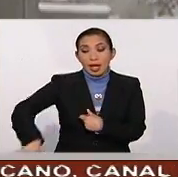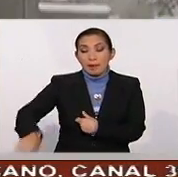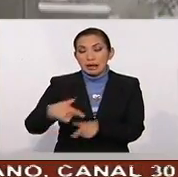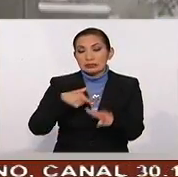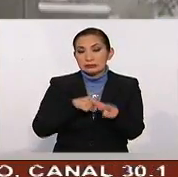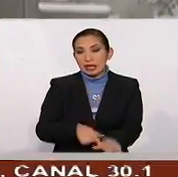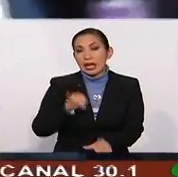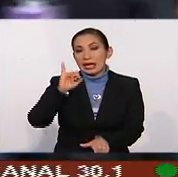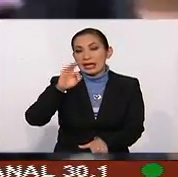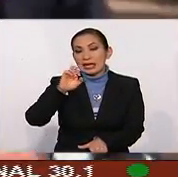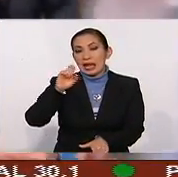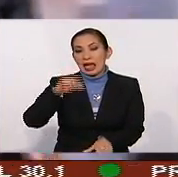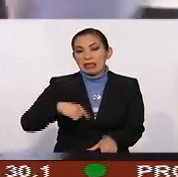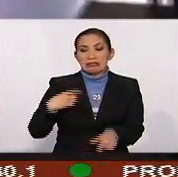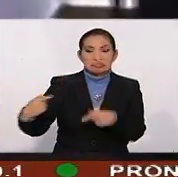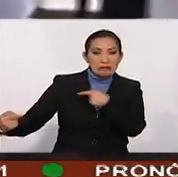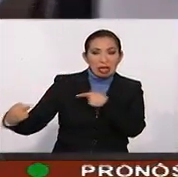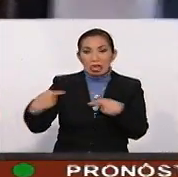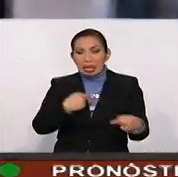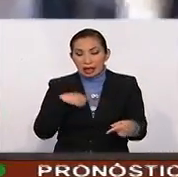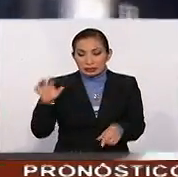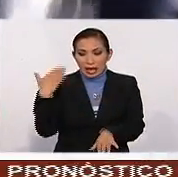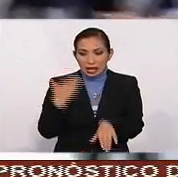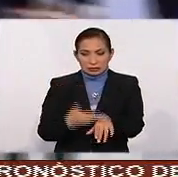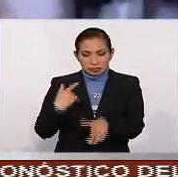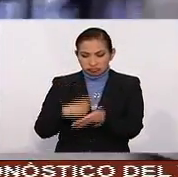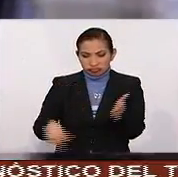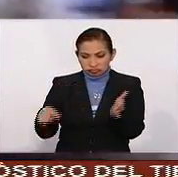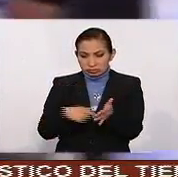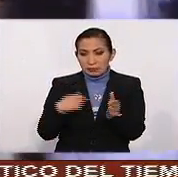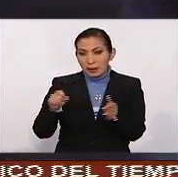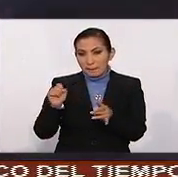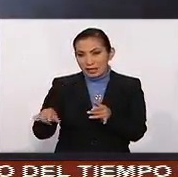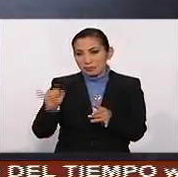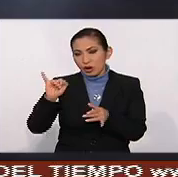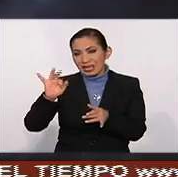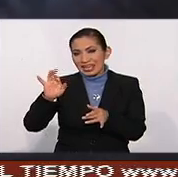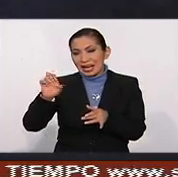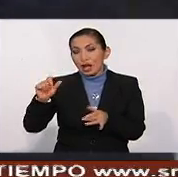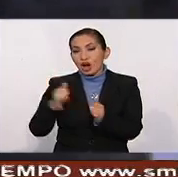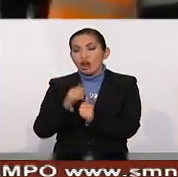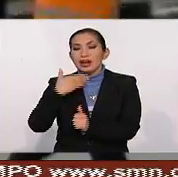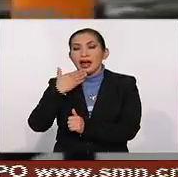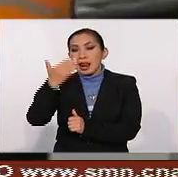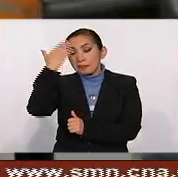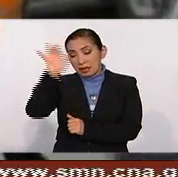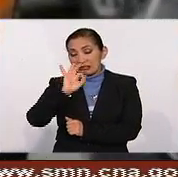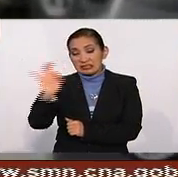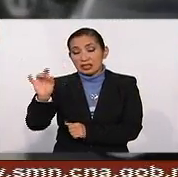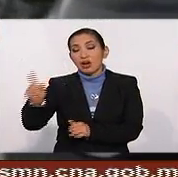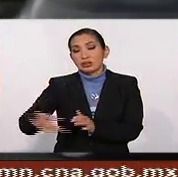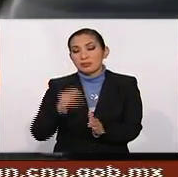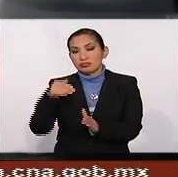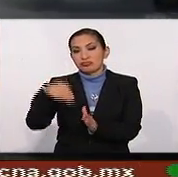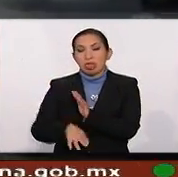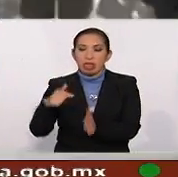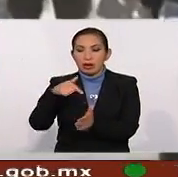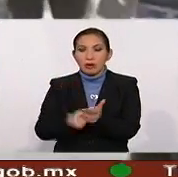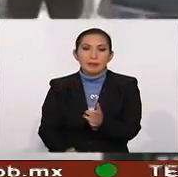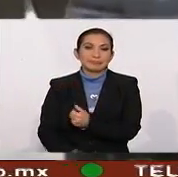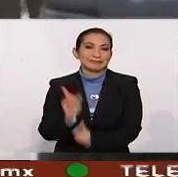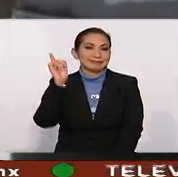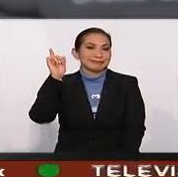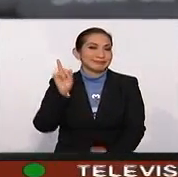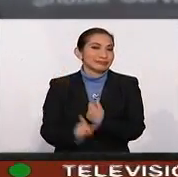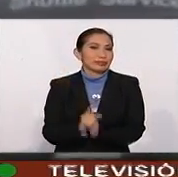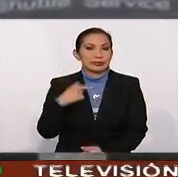continúa con Irán, pese a que se le han levantado las sanciones, y también la que tiene el propio Irán con Arabia Saudí, que puede volver a desestabilizar la región. Eso sería lo que